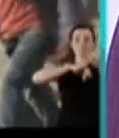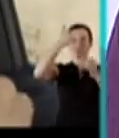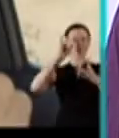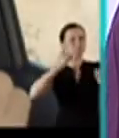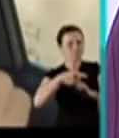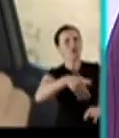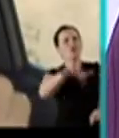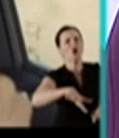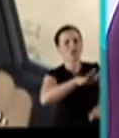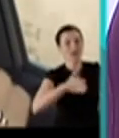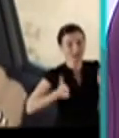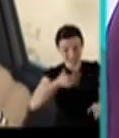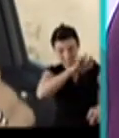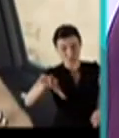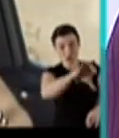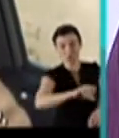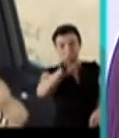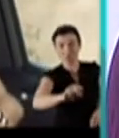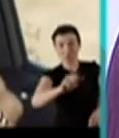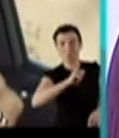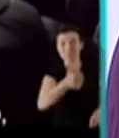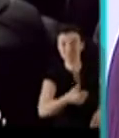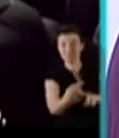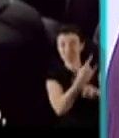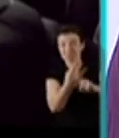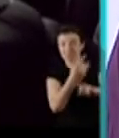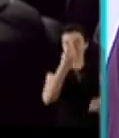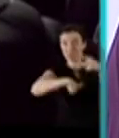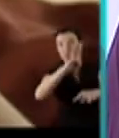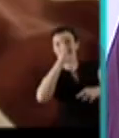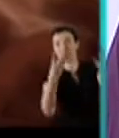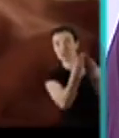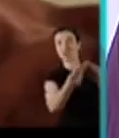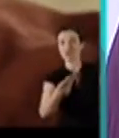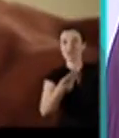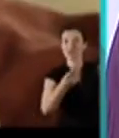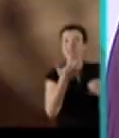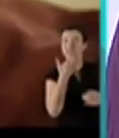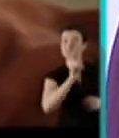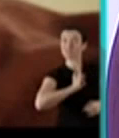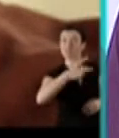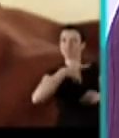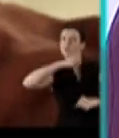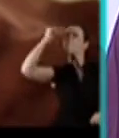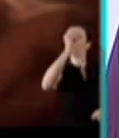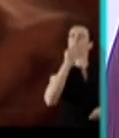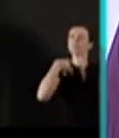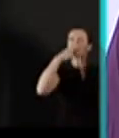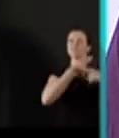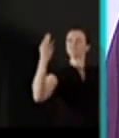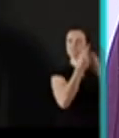una primera barrera una segunda barrera por supuesto lo has dicho antes es la vergüenza es sobre todo a determinados